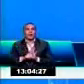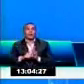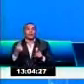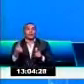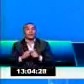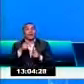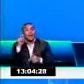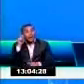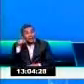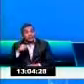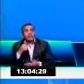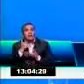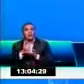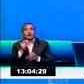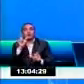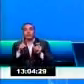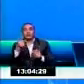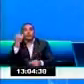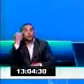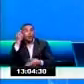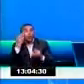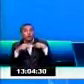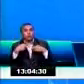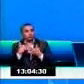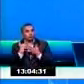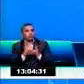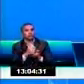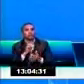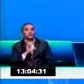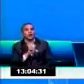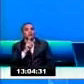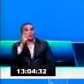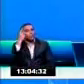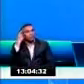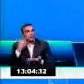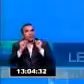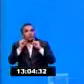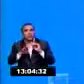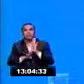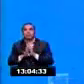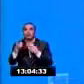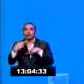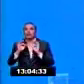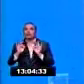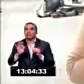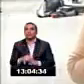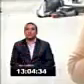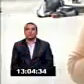queremos ayudar a los miles de emprendedores para que puedan cumplir sus sueños de progreso personal o familiar.